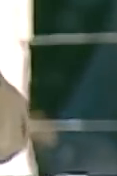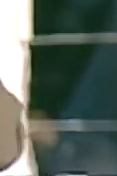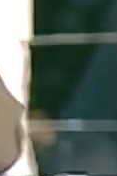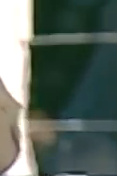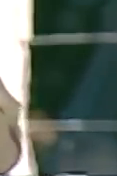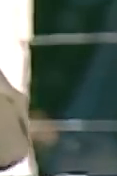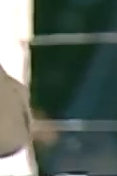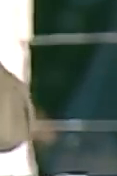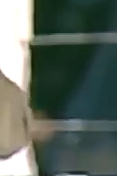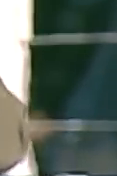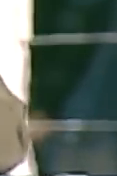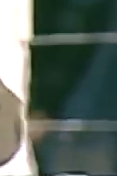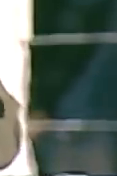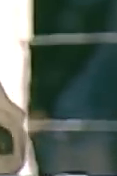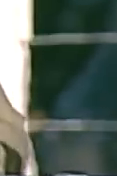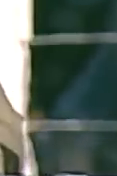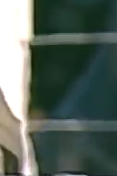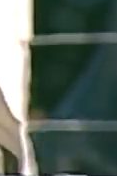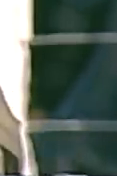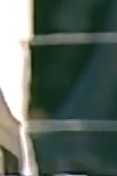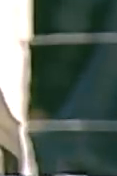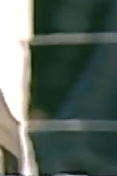en prosperidad, en felicidad,